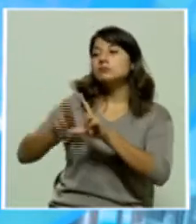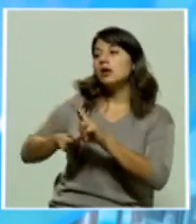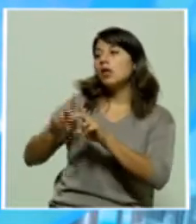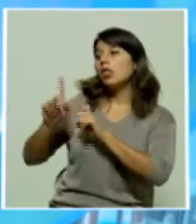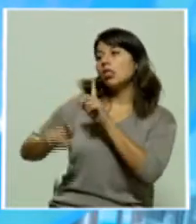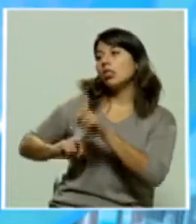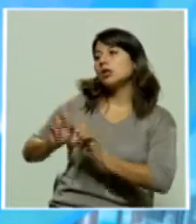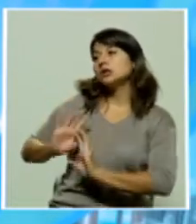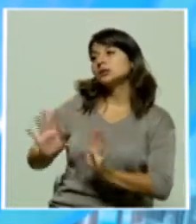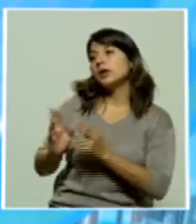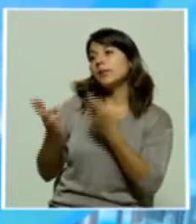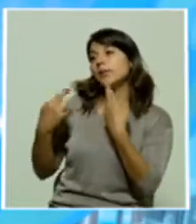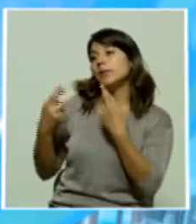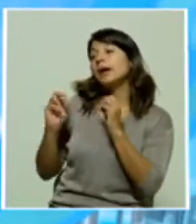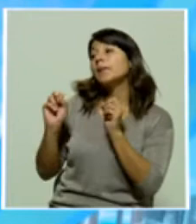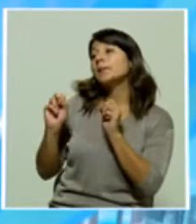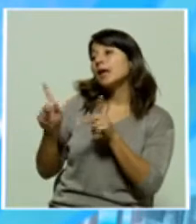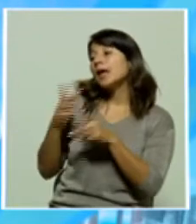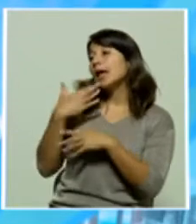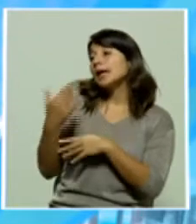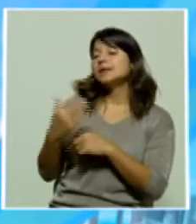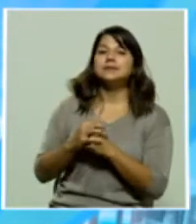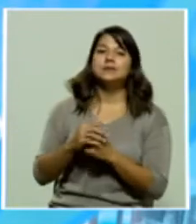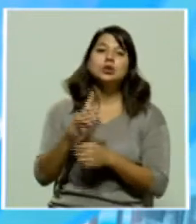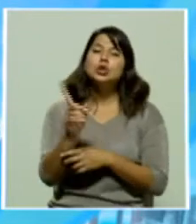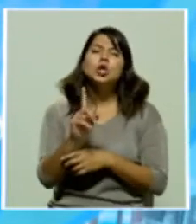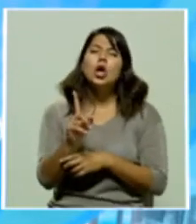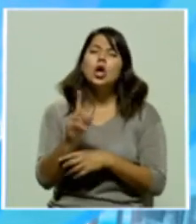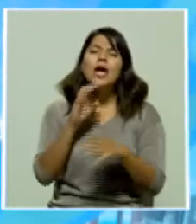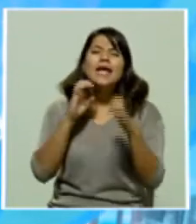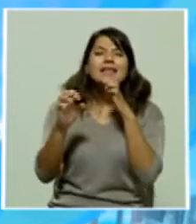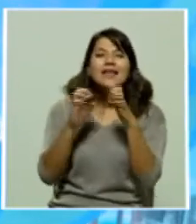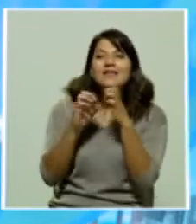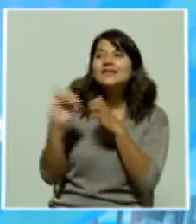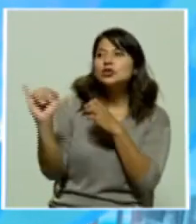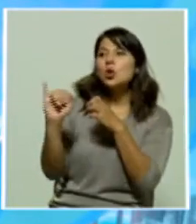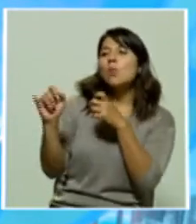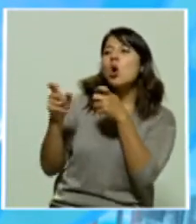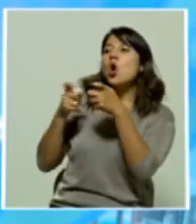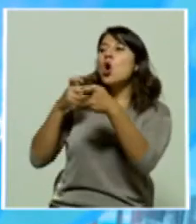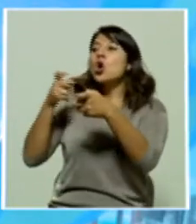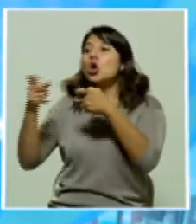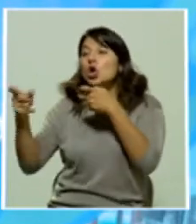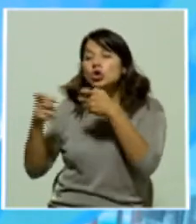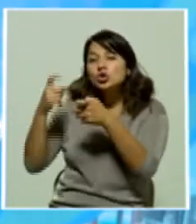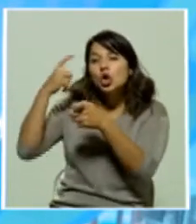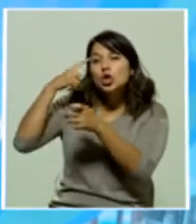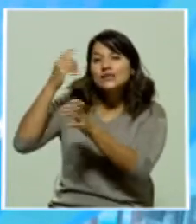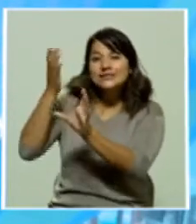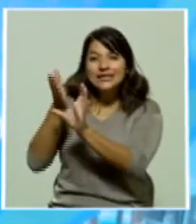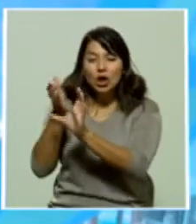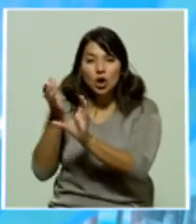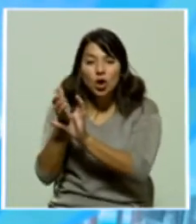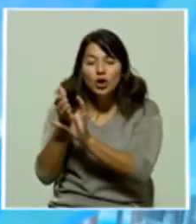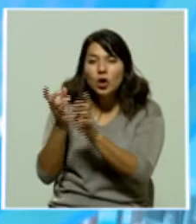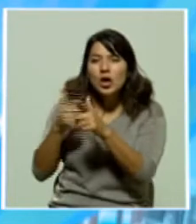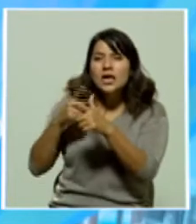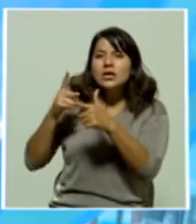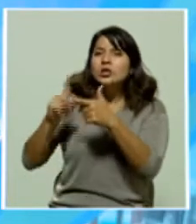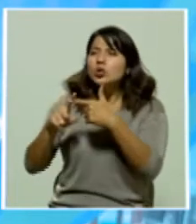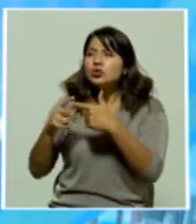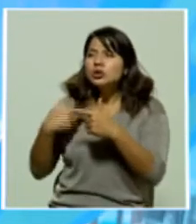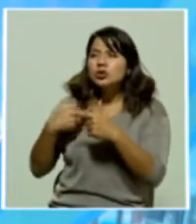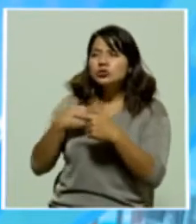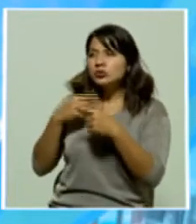sino realmente, y podría conceptualizarlo así, es un ajedrez psicológico donde vos vas midiendo efectivamente cuando estás